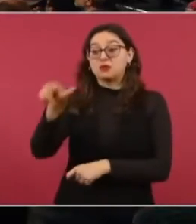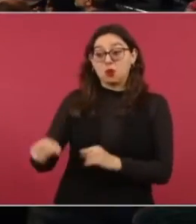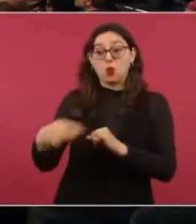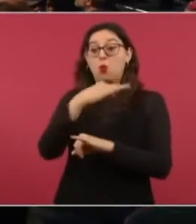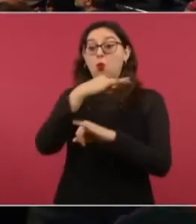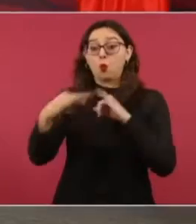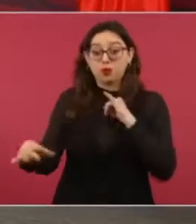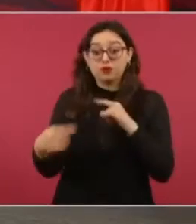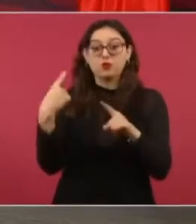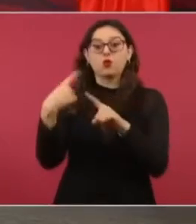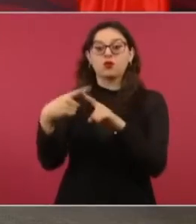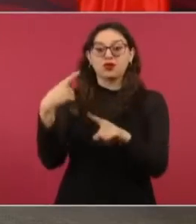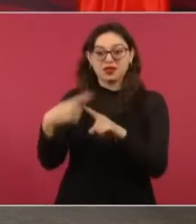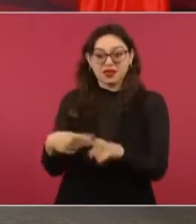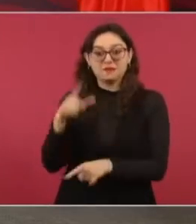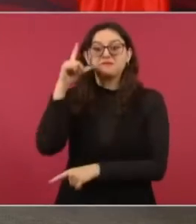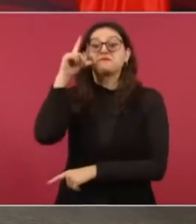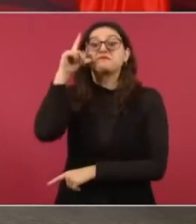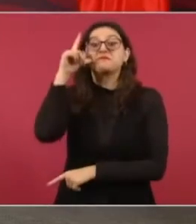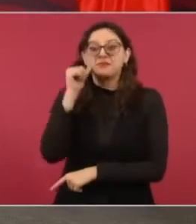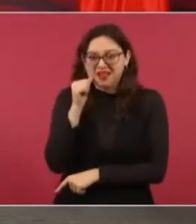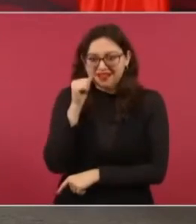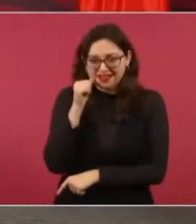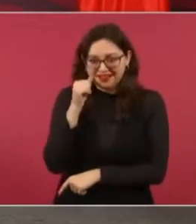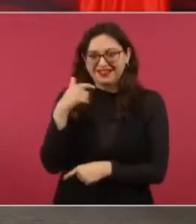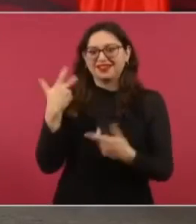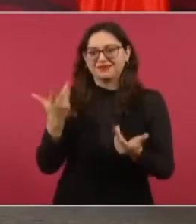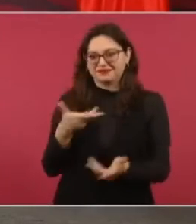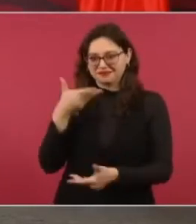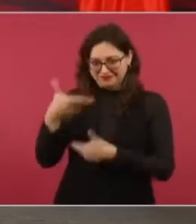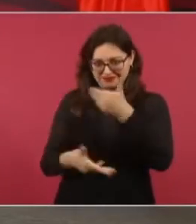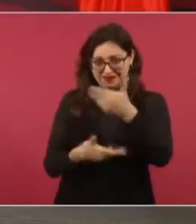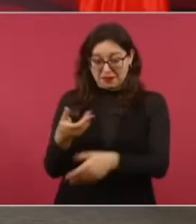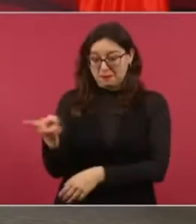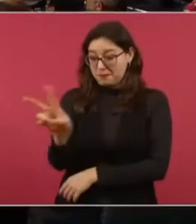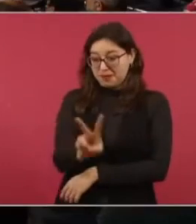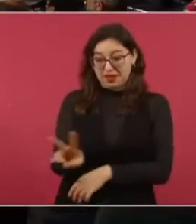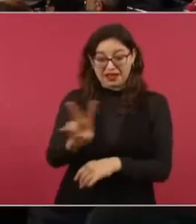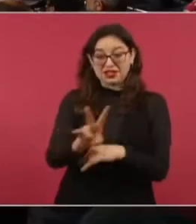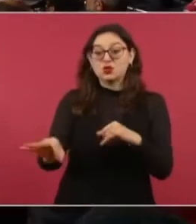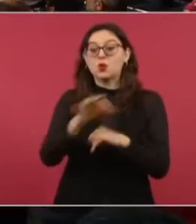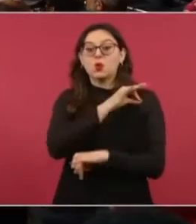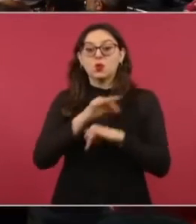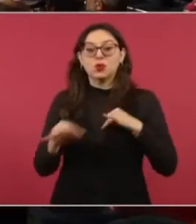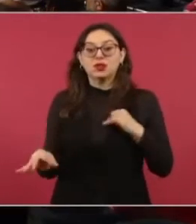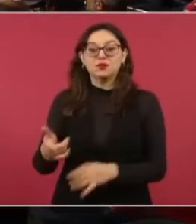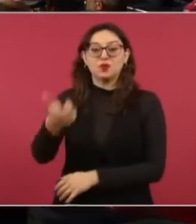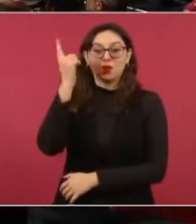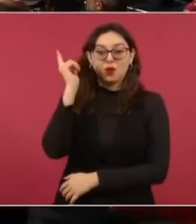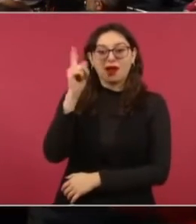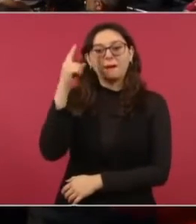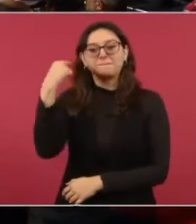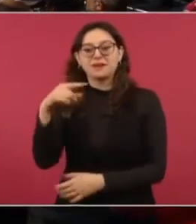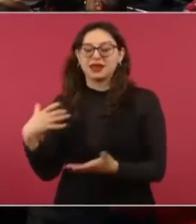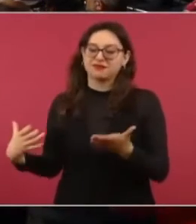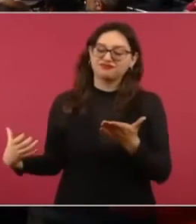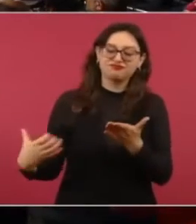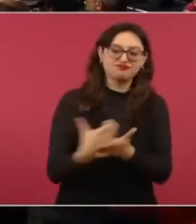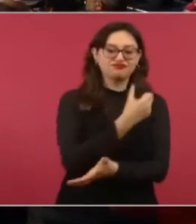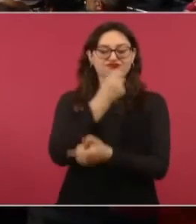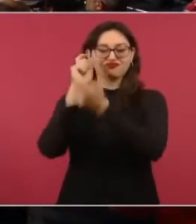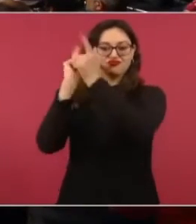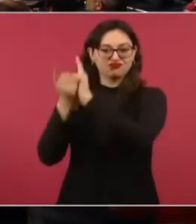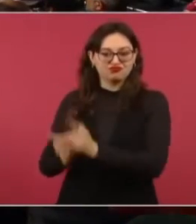semifinales que se jugarán mañana y en espera de que avancen a la final el viernes para poder lograr el campeonato, lo cual no